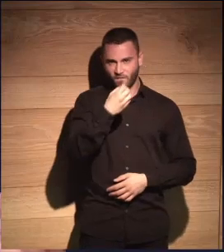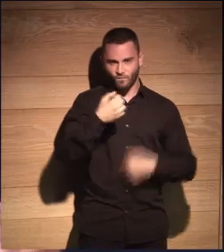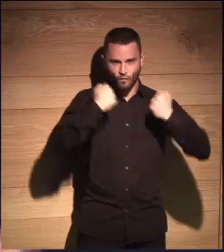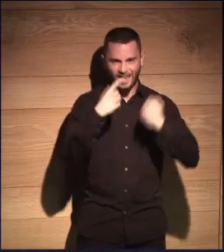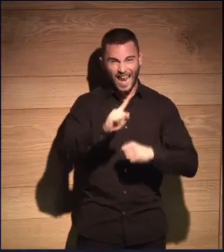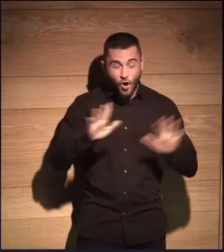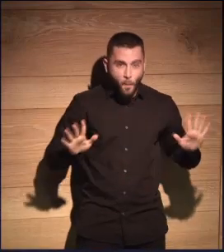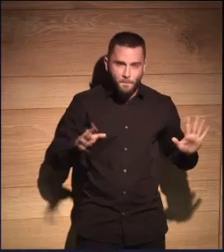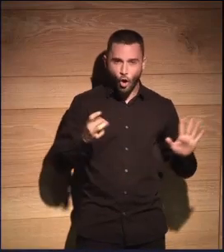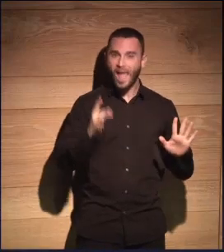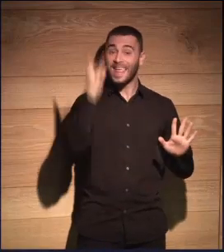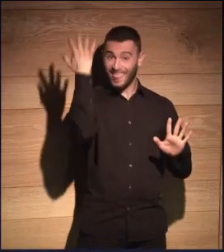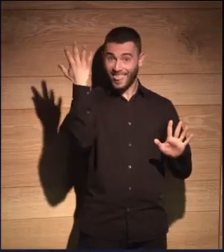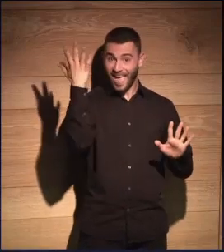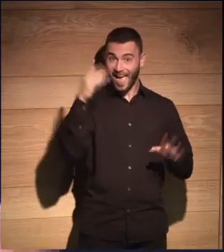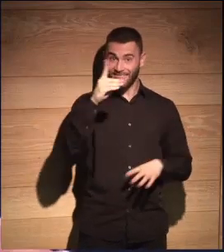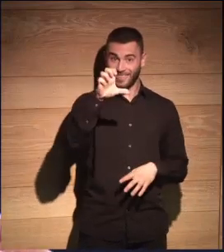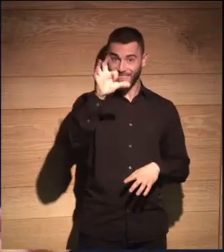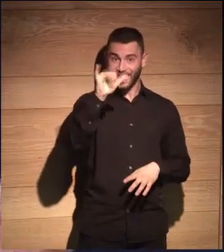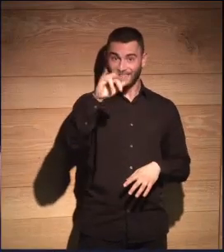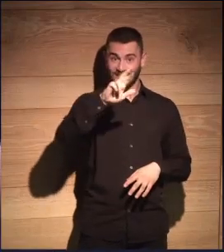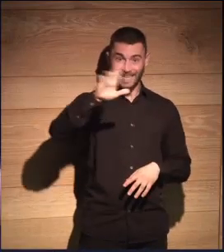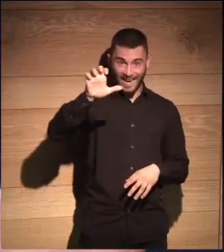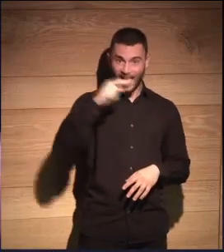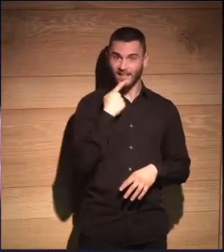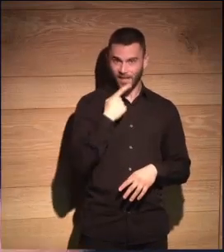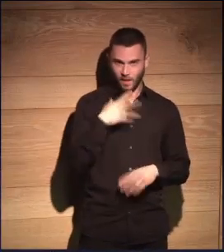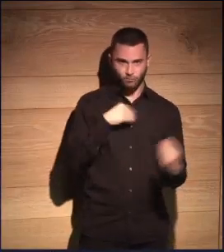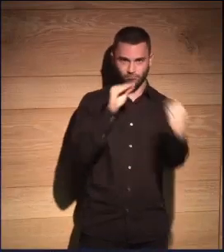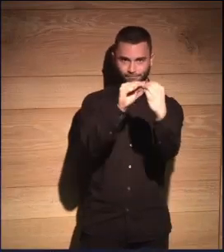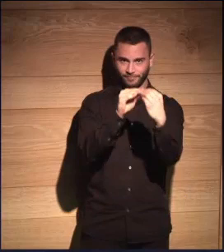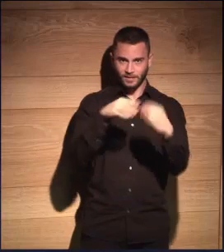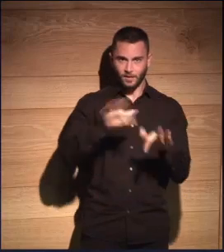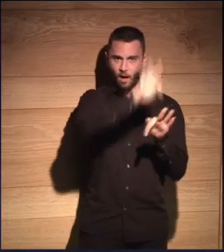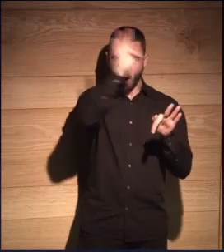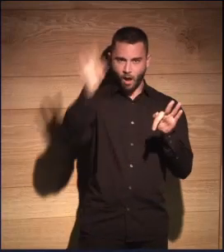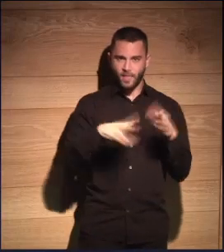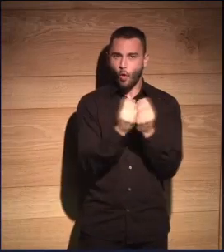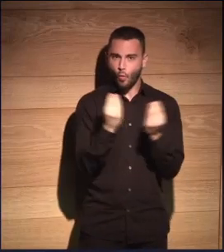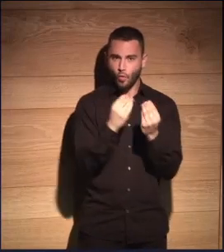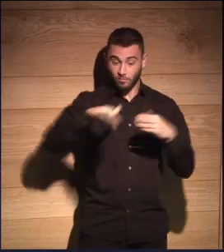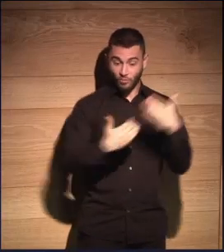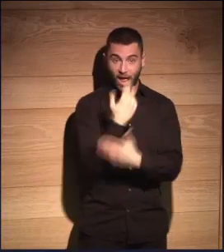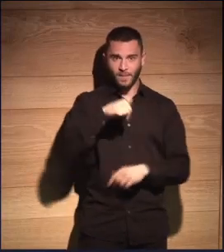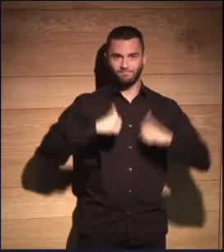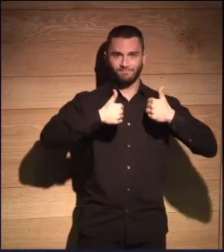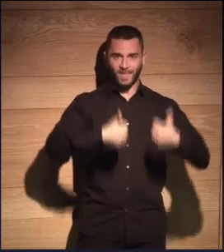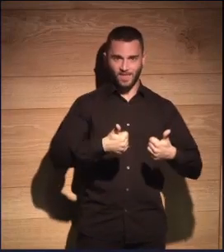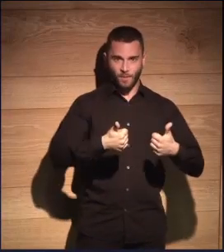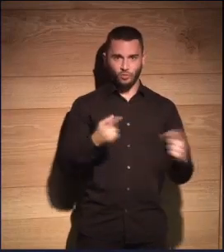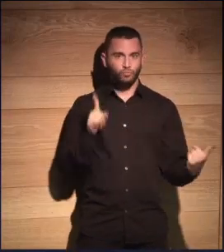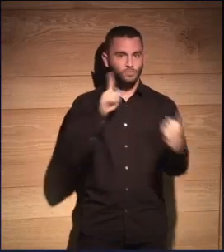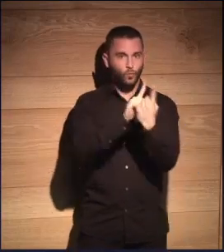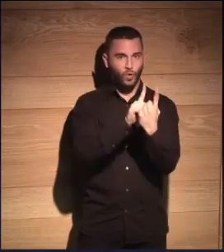pero me parece que es buena idea lo que dice Desiree, ya que llevamos todo el día juntos, porque hemos empezado esta mañana, ya hemos tenido un